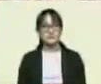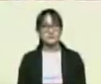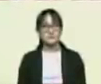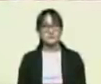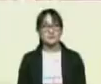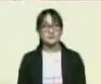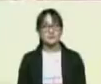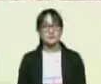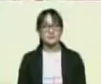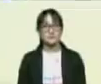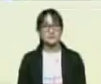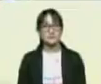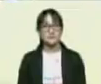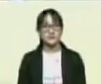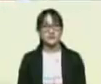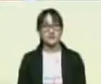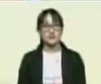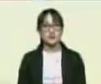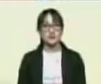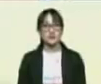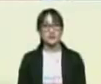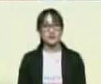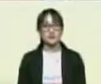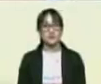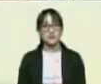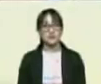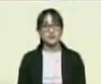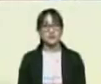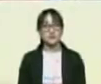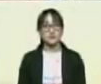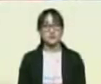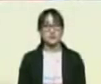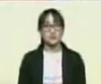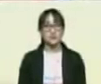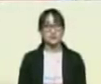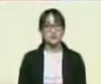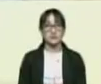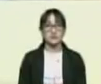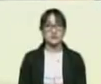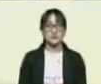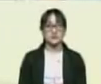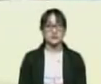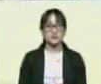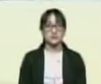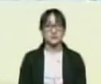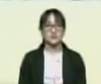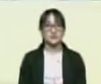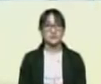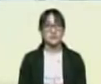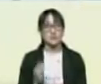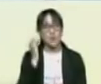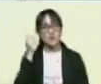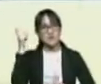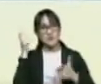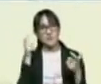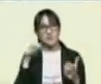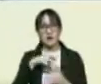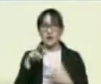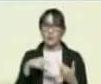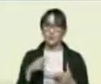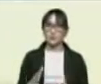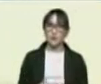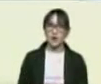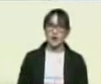Y llamo en especial a ti, mujer, te llamo, a ti, patriota, mujer chavista, mujer